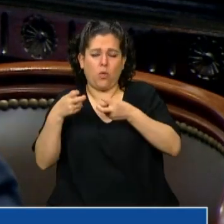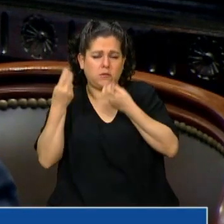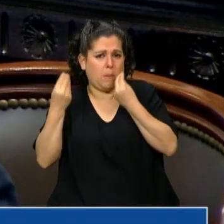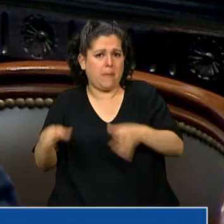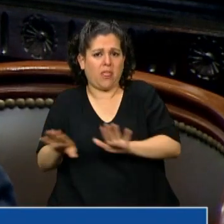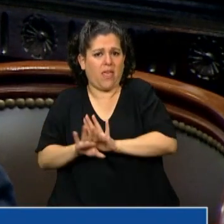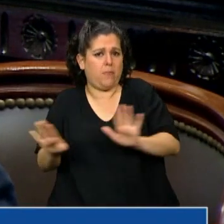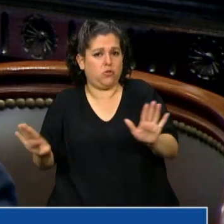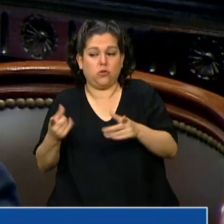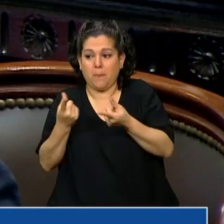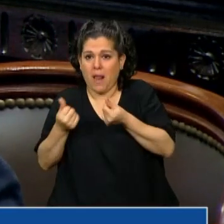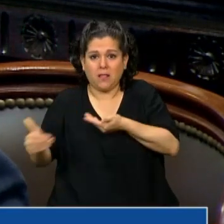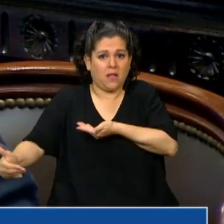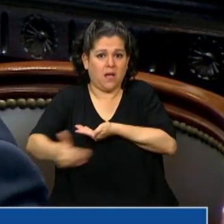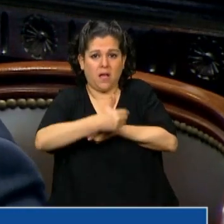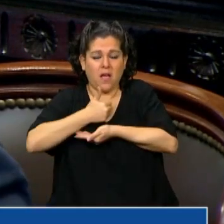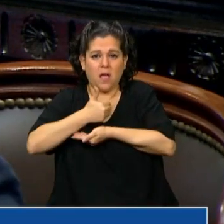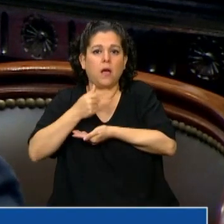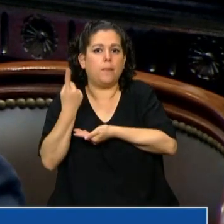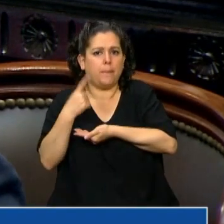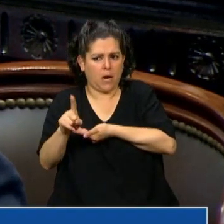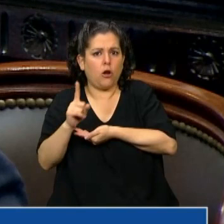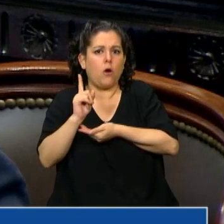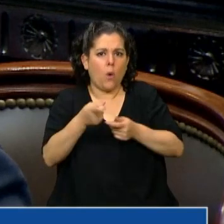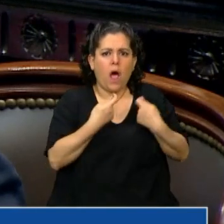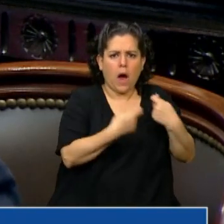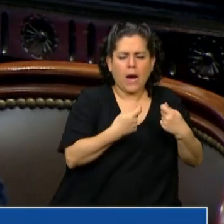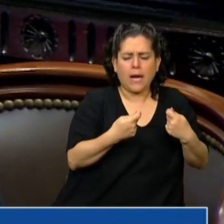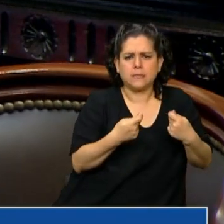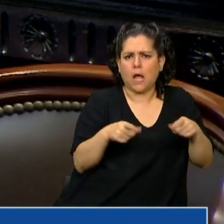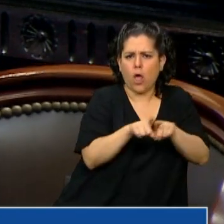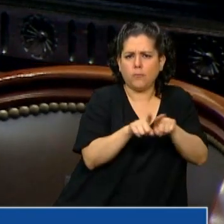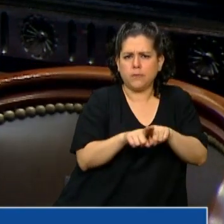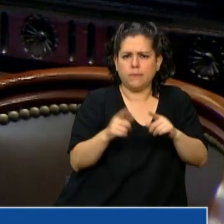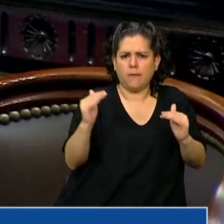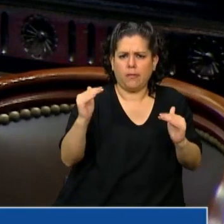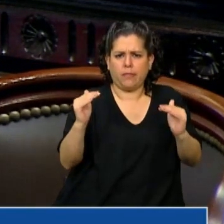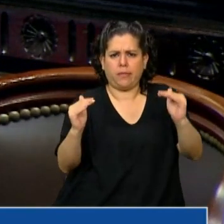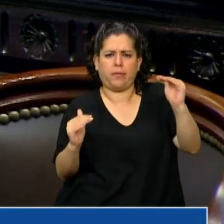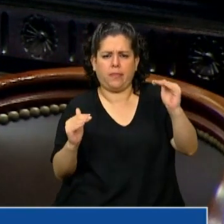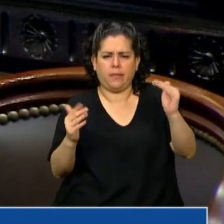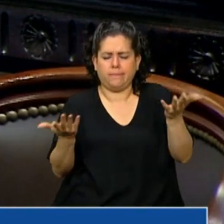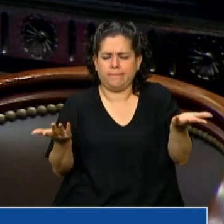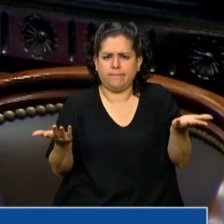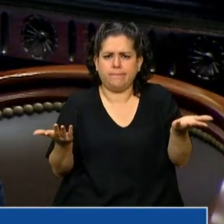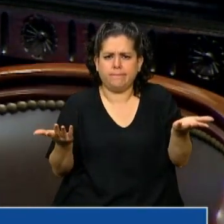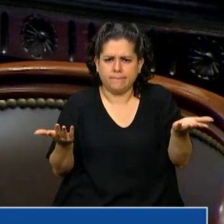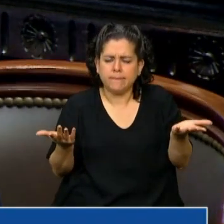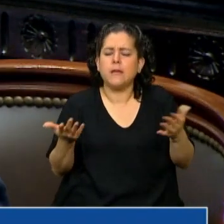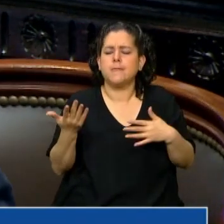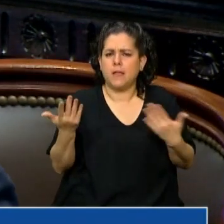cuando perdemos recaudación, pero seguimos gastando lo mismo, profundizamos el déficit fiscal. Y